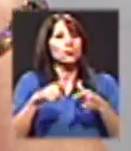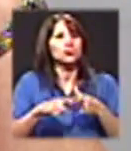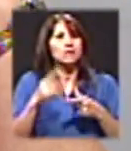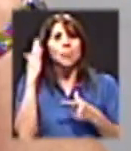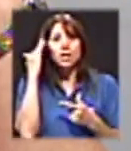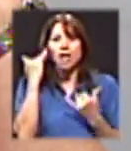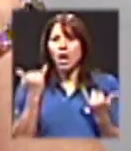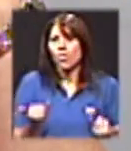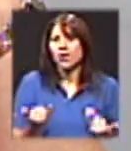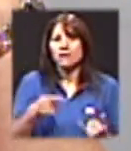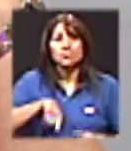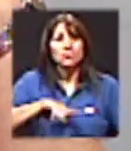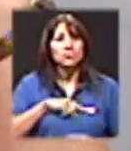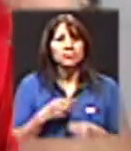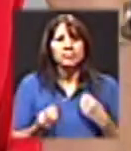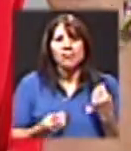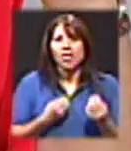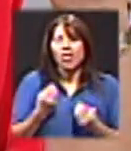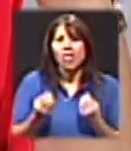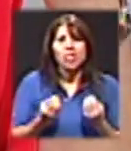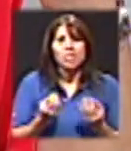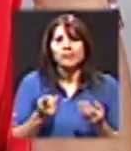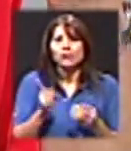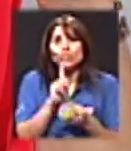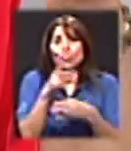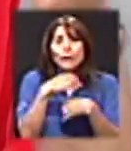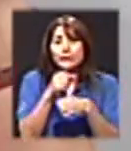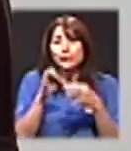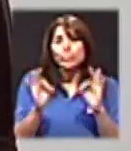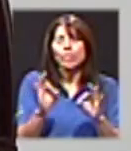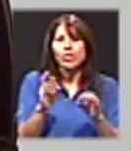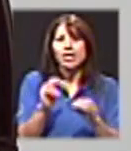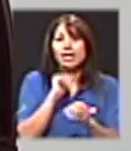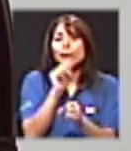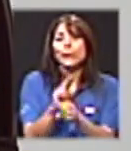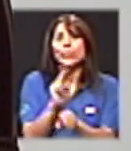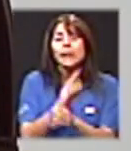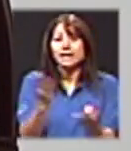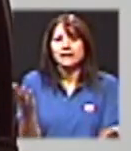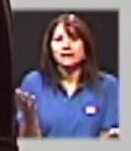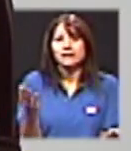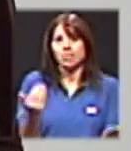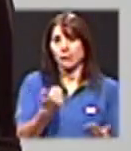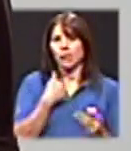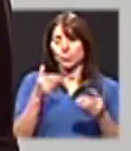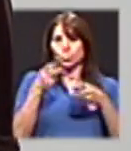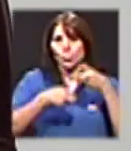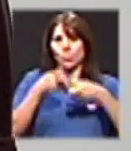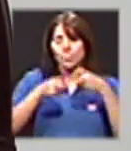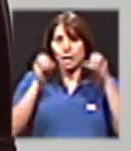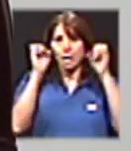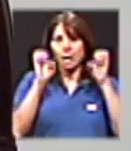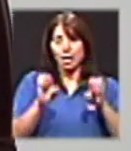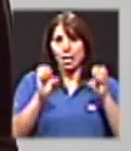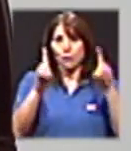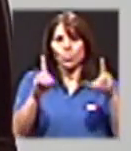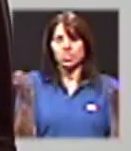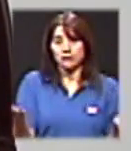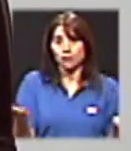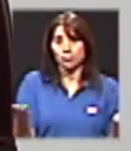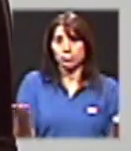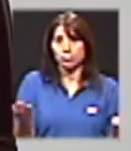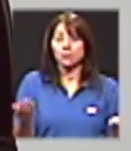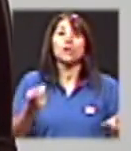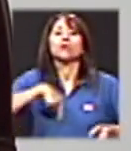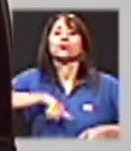somos tan inútiles? ¿Por qué ahora somos tan inútiles para todo? Bueno, tenemos un problema en la educación. Tenemos un problema en que a la